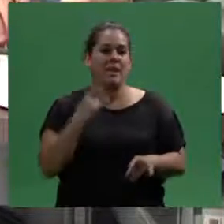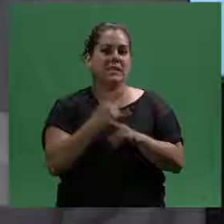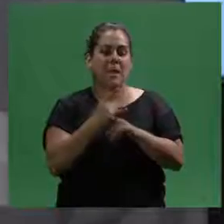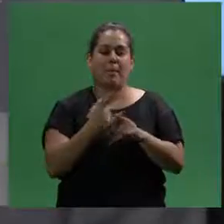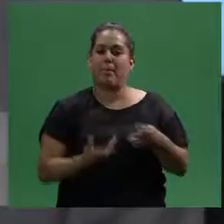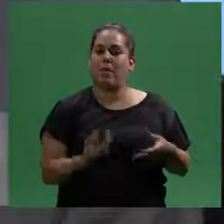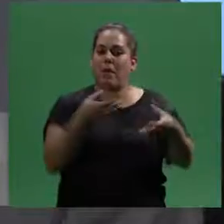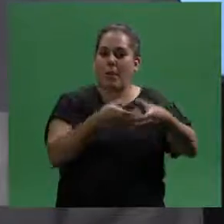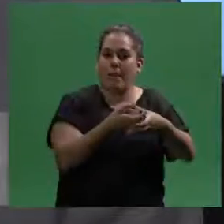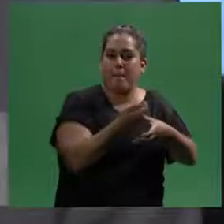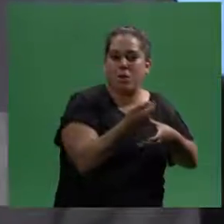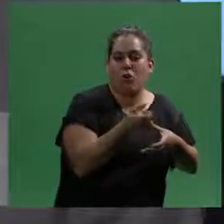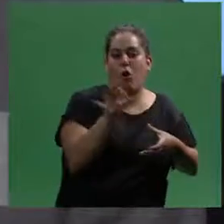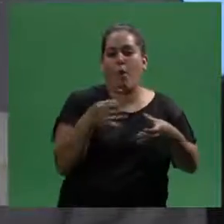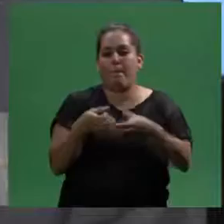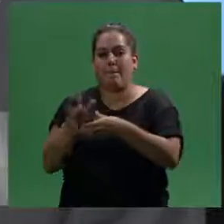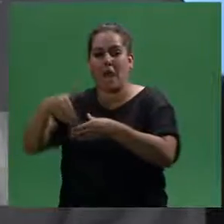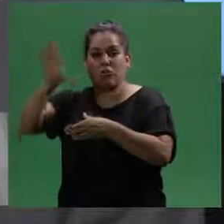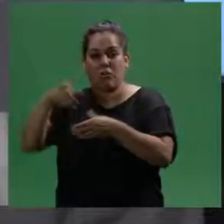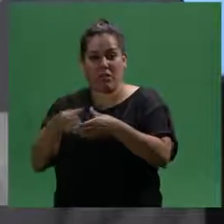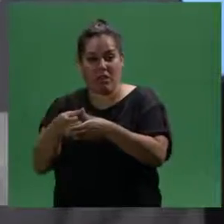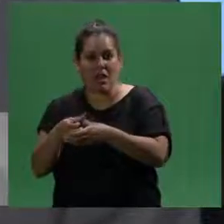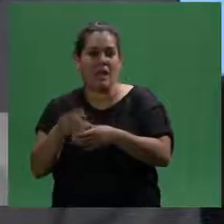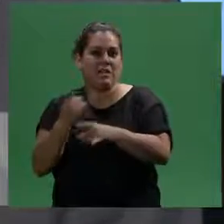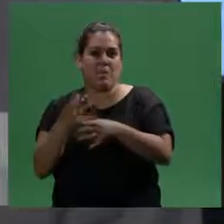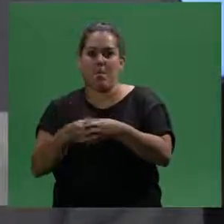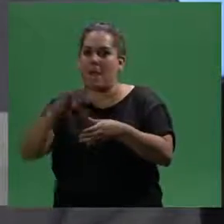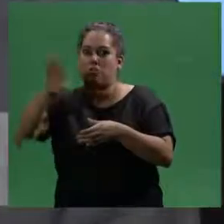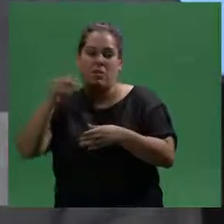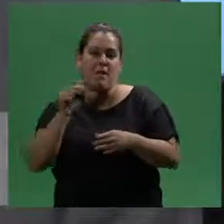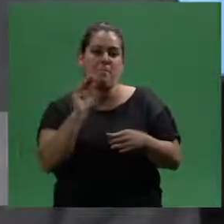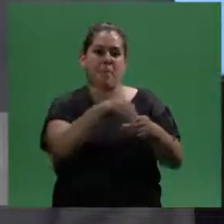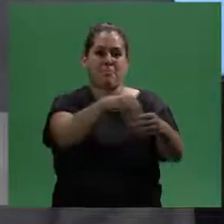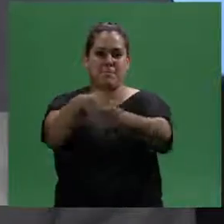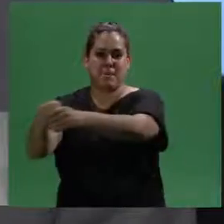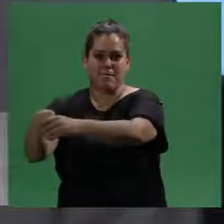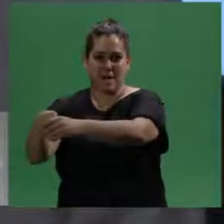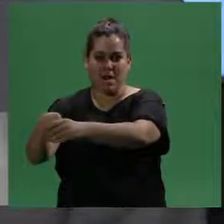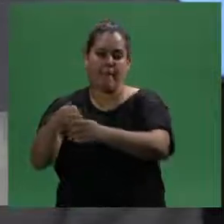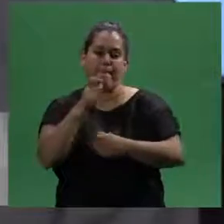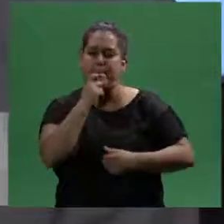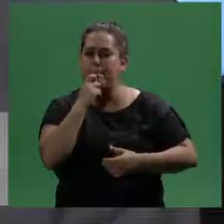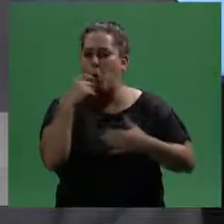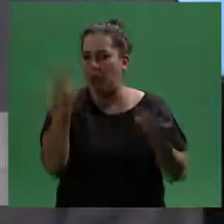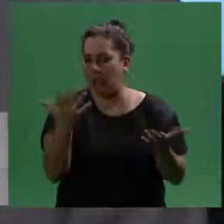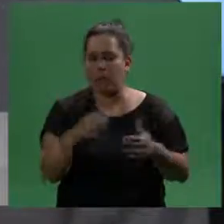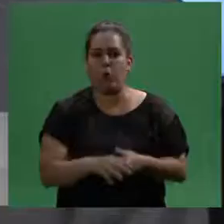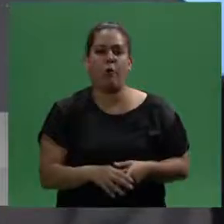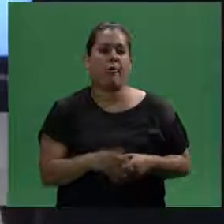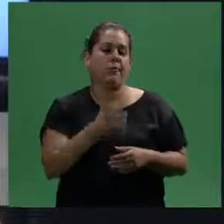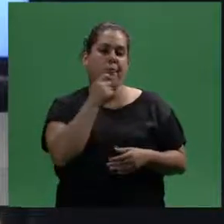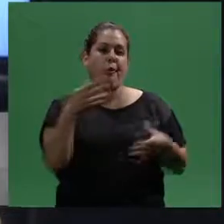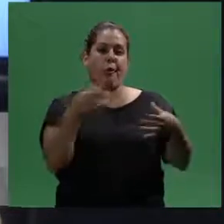siempre la primer minoría o la mayoría tiene mayoría propia en cada una de las comisiones. Para dar un ejemplo, en una comisión